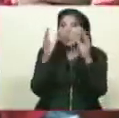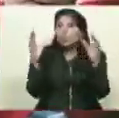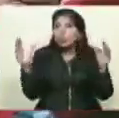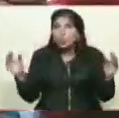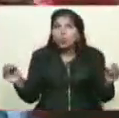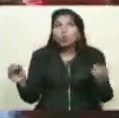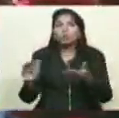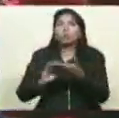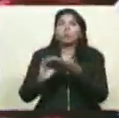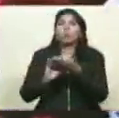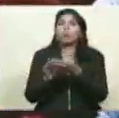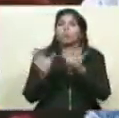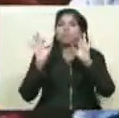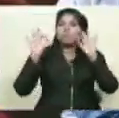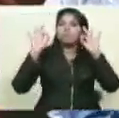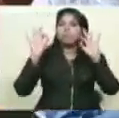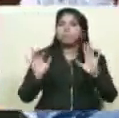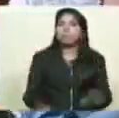¿Ah?